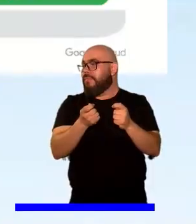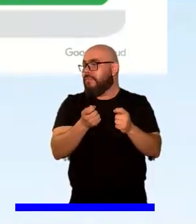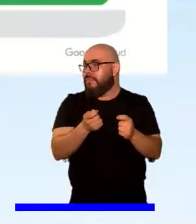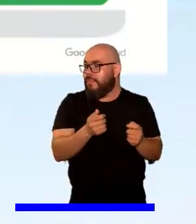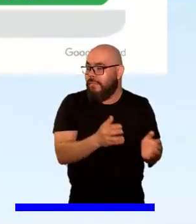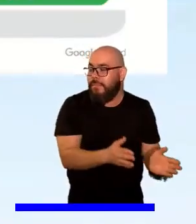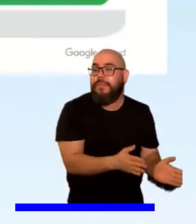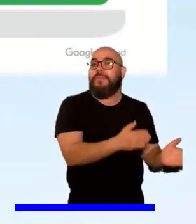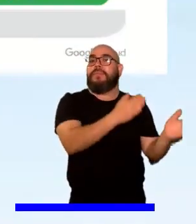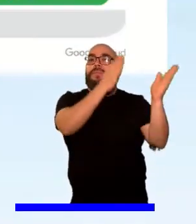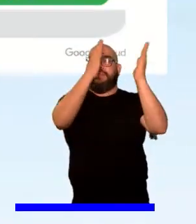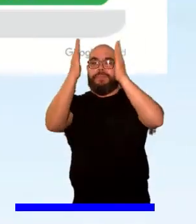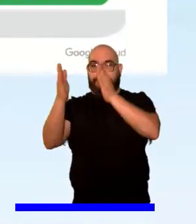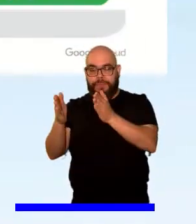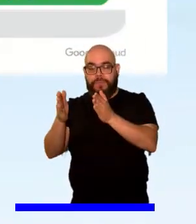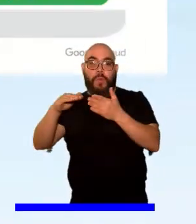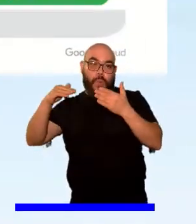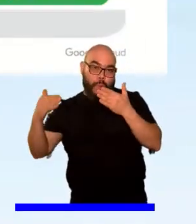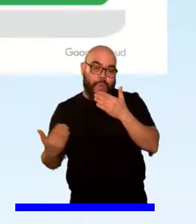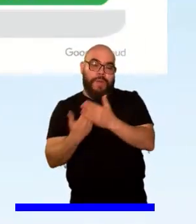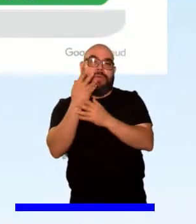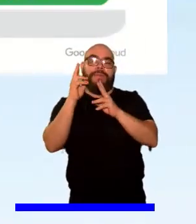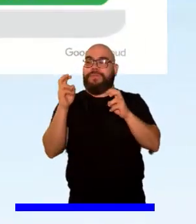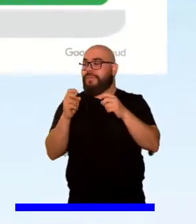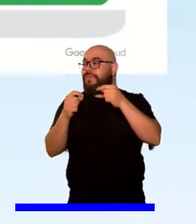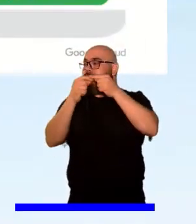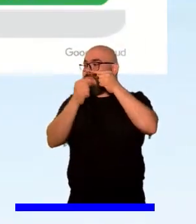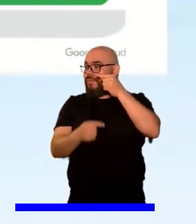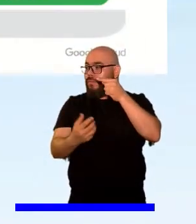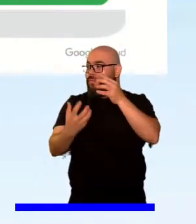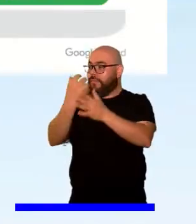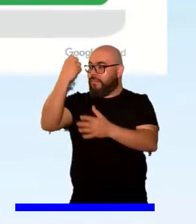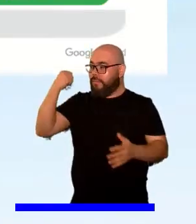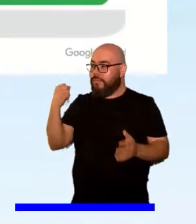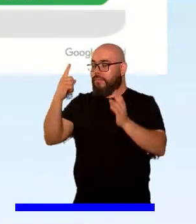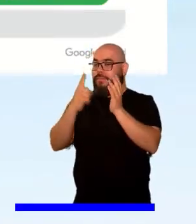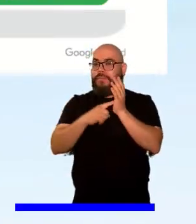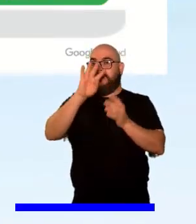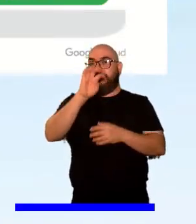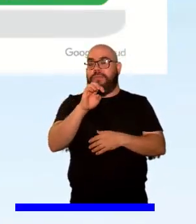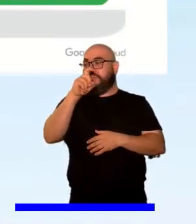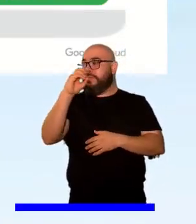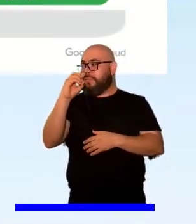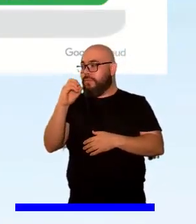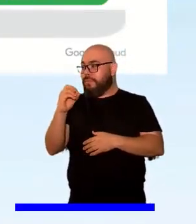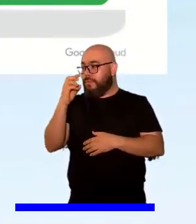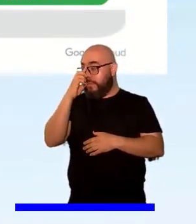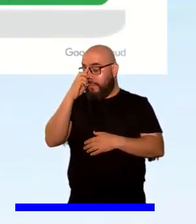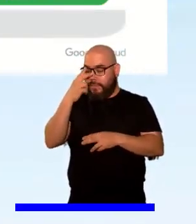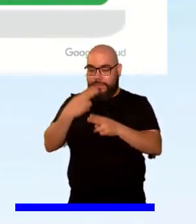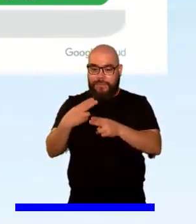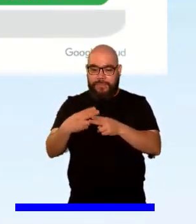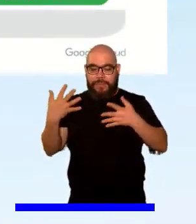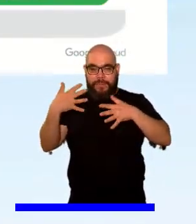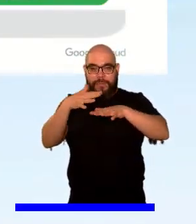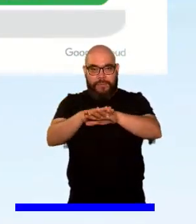una nueva ola en la cual empieza a utilizarse un algoritmo que fue desarrollado en los 60s, que eran las redes neuronales,